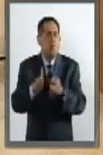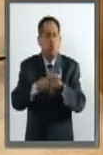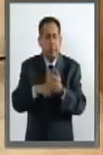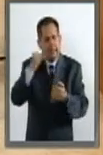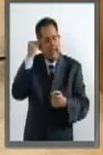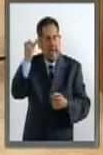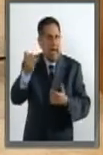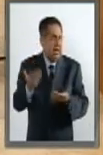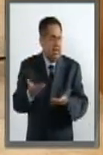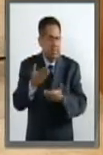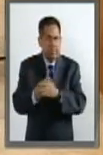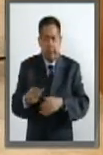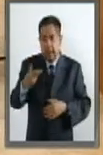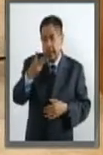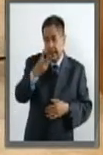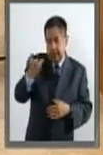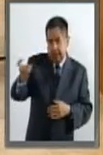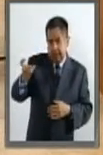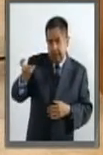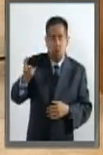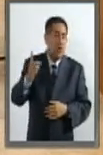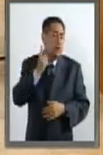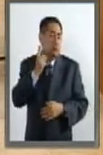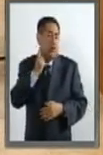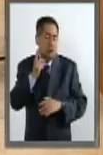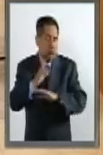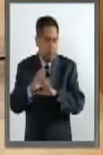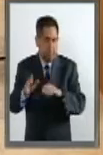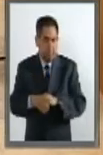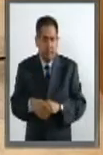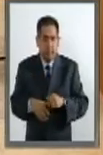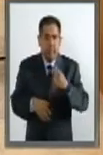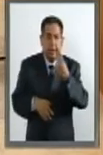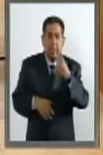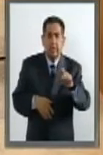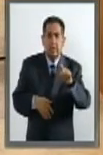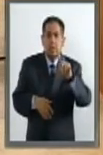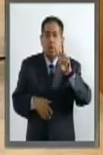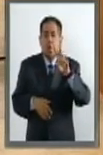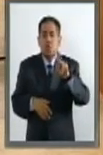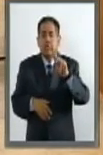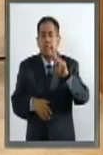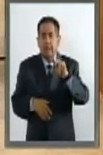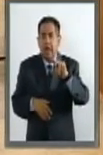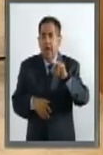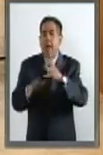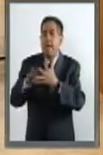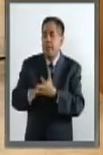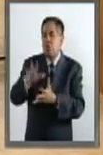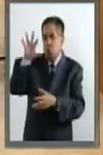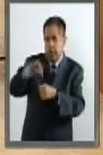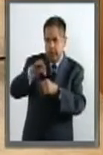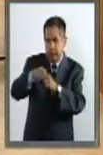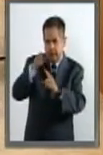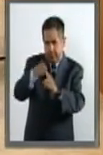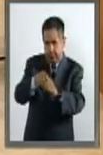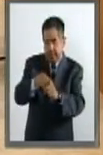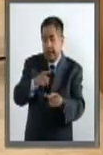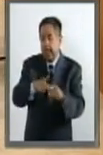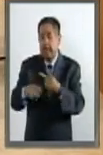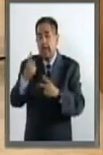manera: 300 diputados, 180 de mayoría relativa y 120